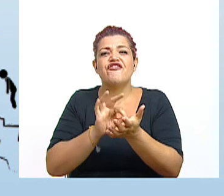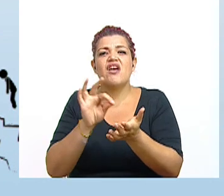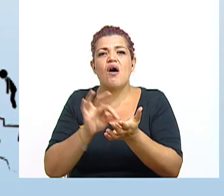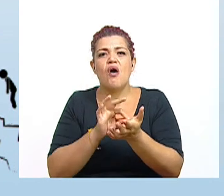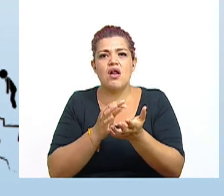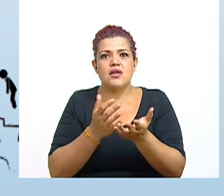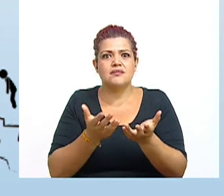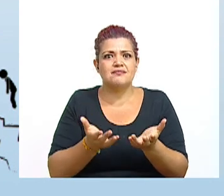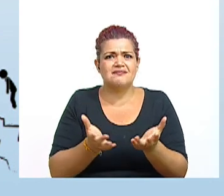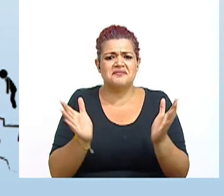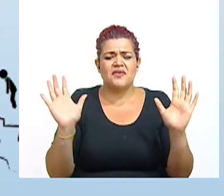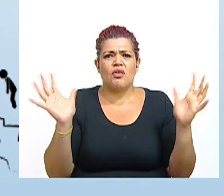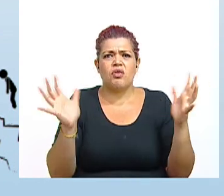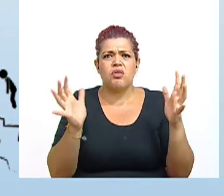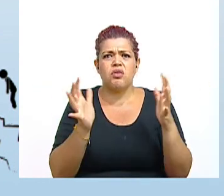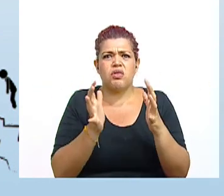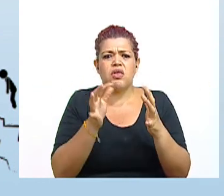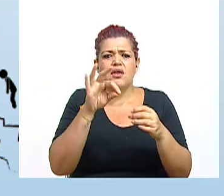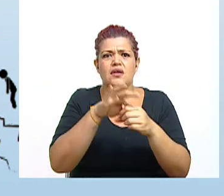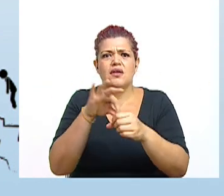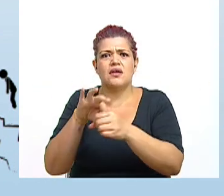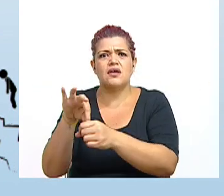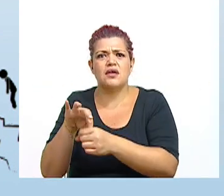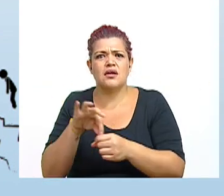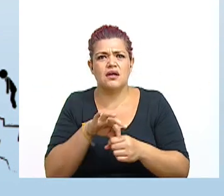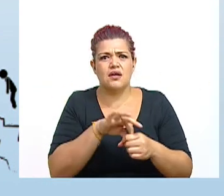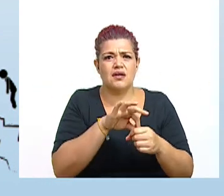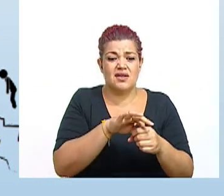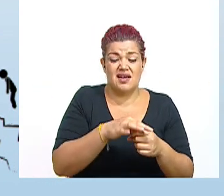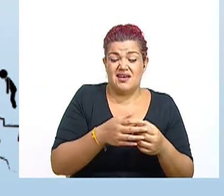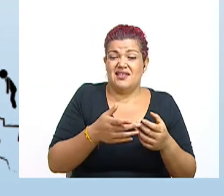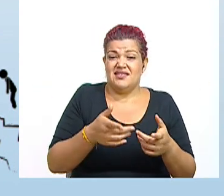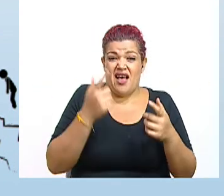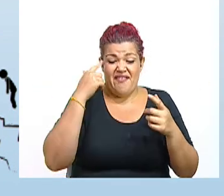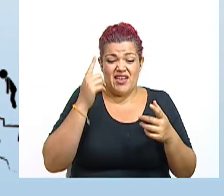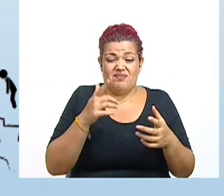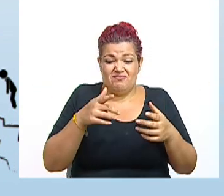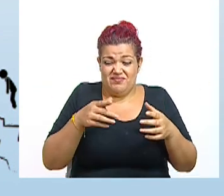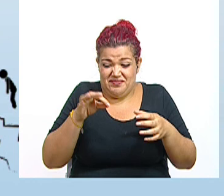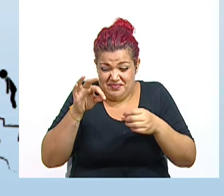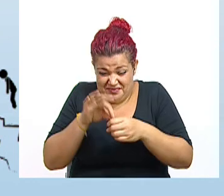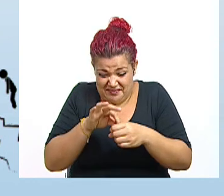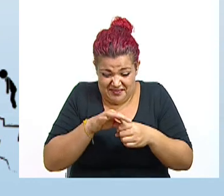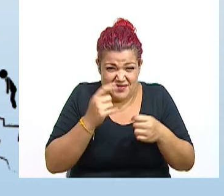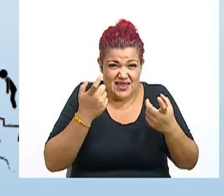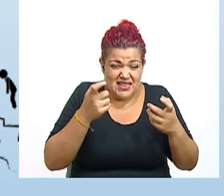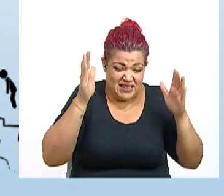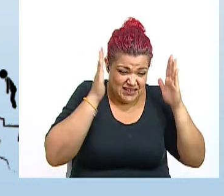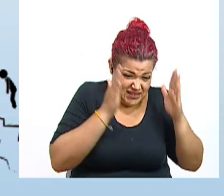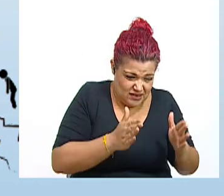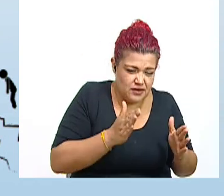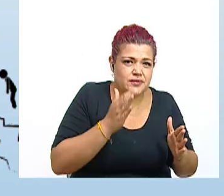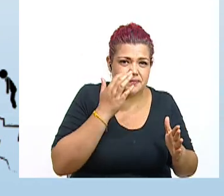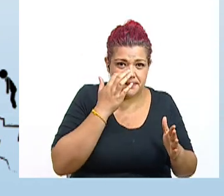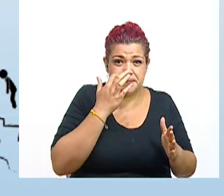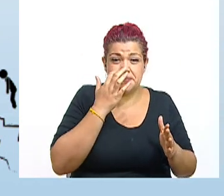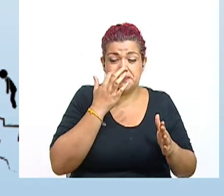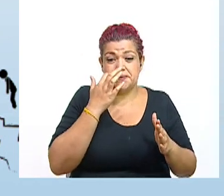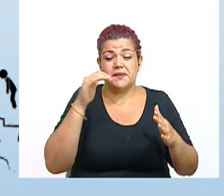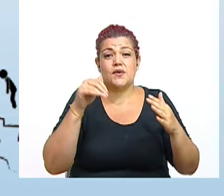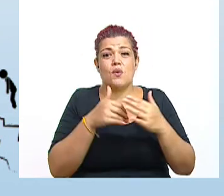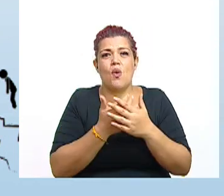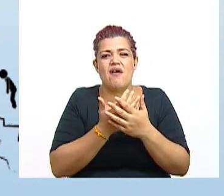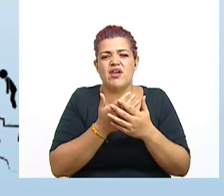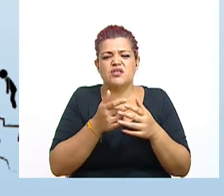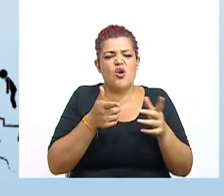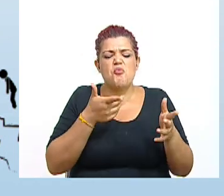ejemplo, la reducción de áreas de cultivo, el agro que requiere más atención, ante lo que vamos a tener que establecer medidas